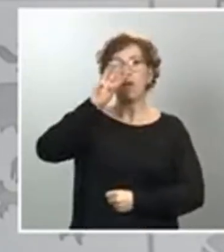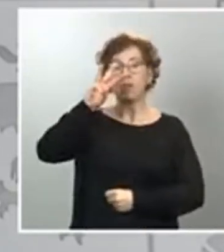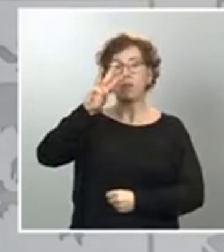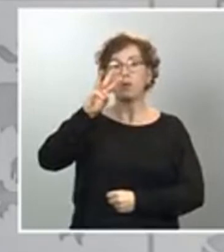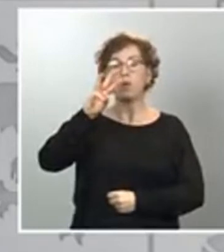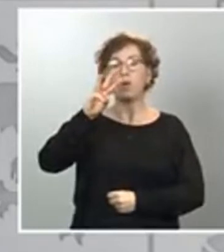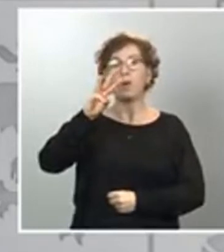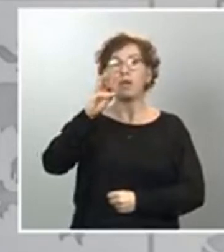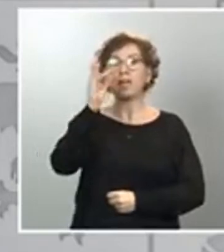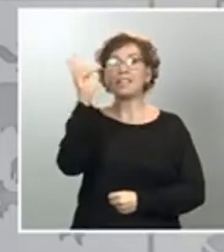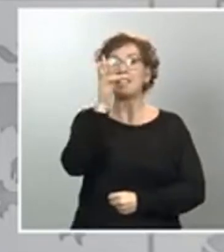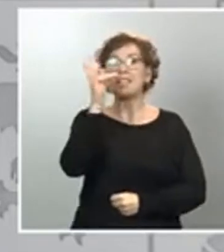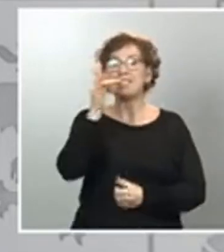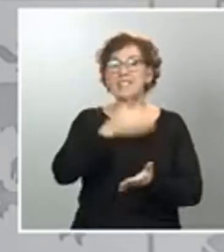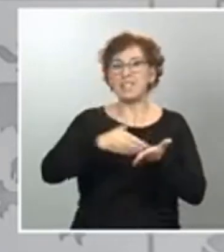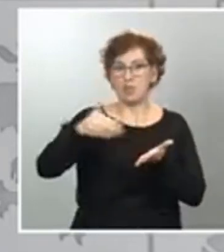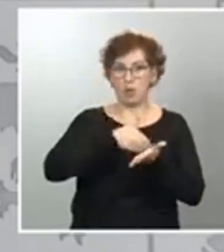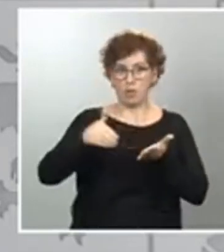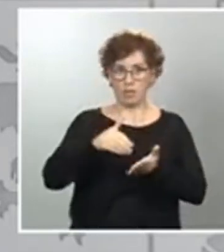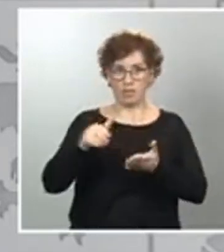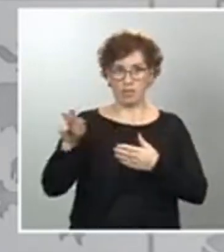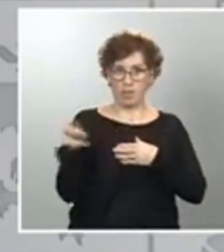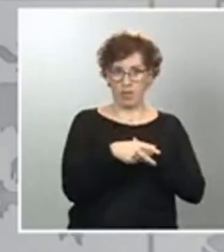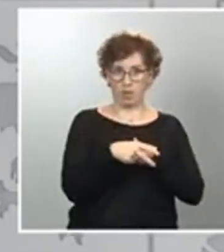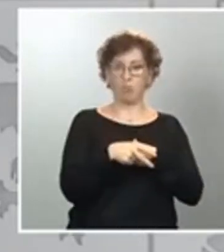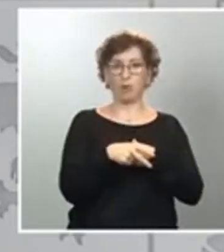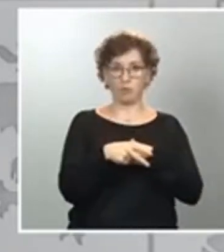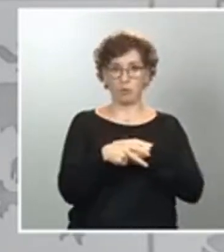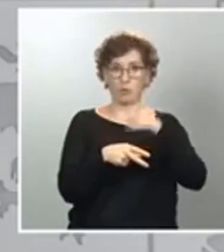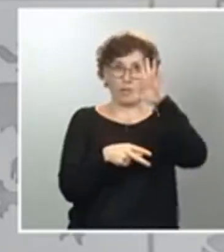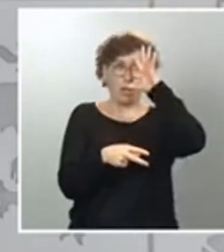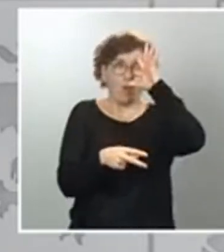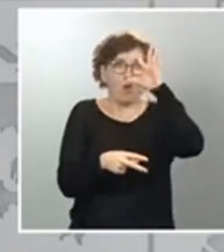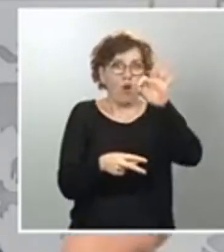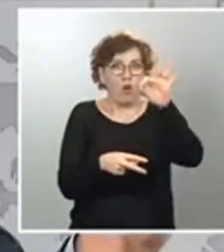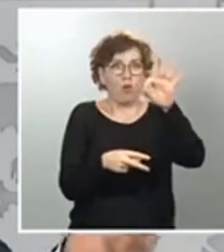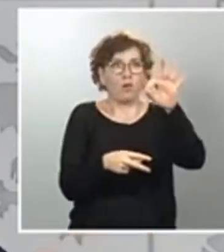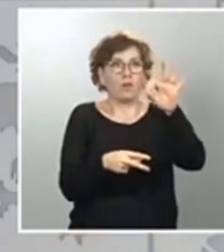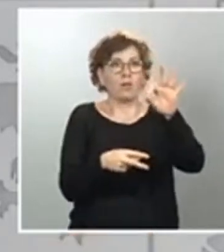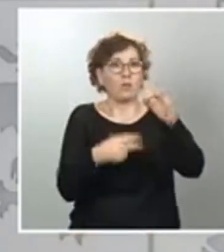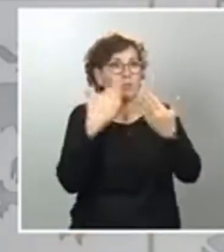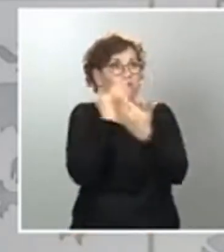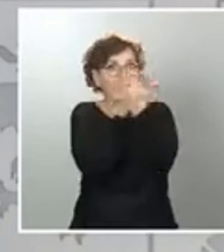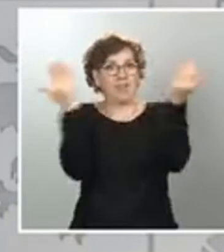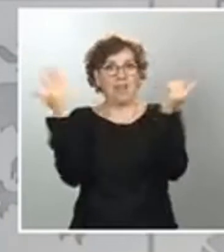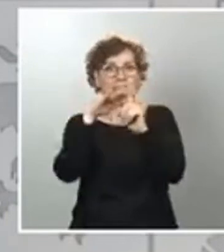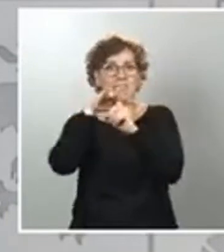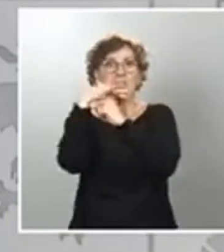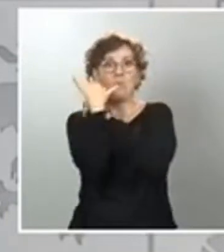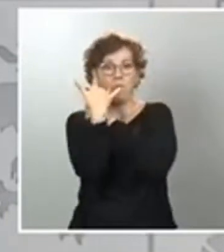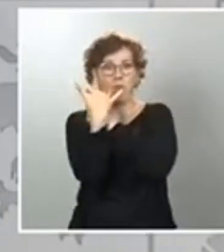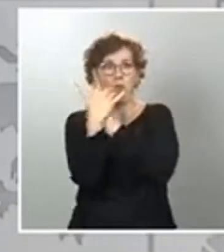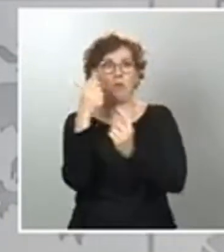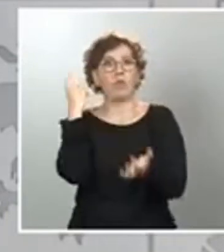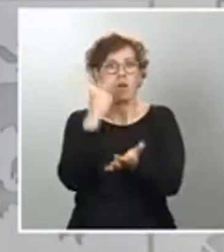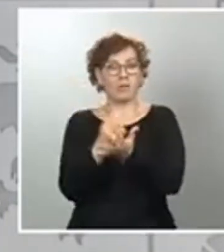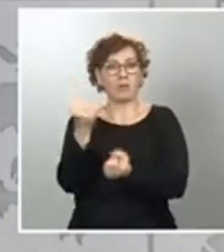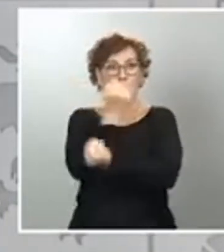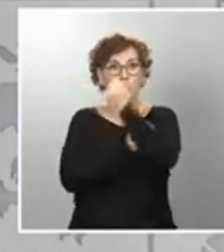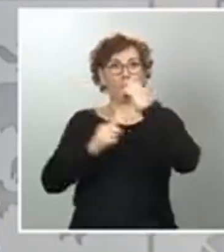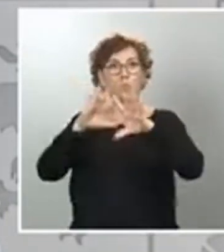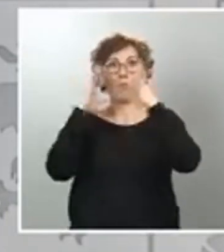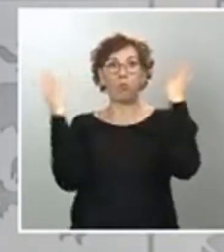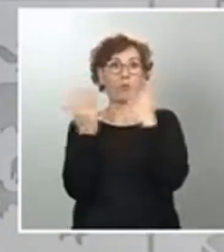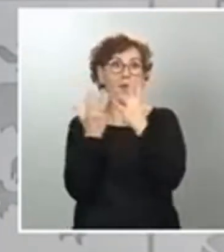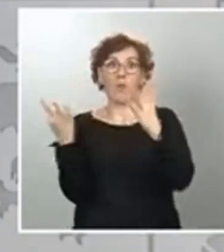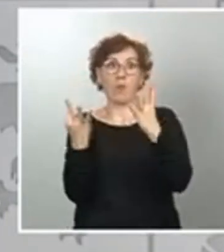que creo que está en consonancia y en concordancia con la envergadura del desafío económico que tenemos por delante, y lógicamente también